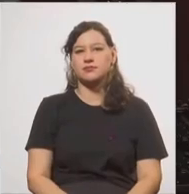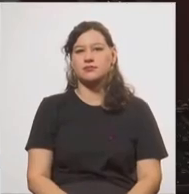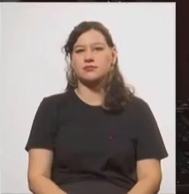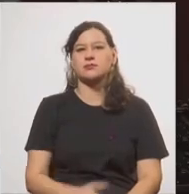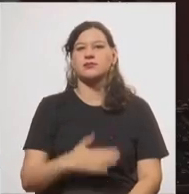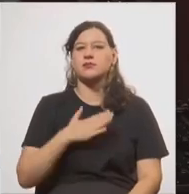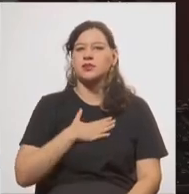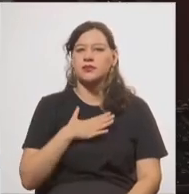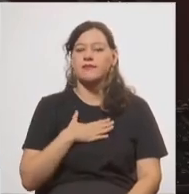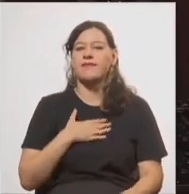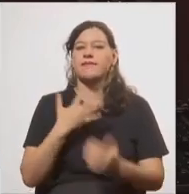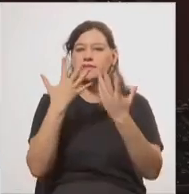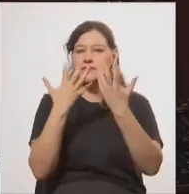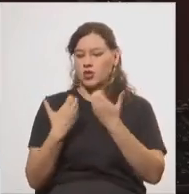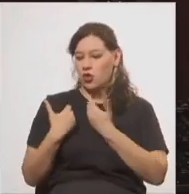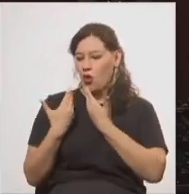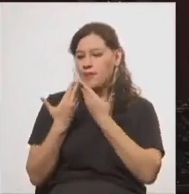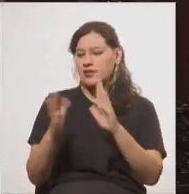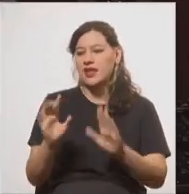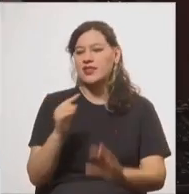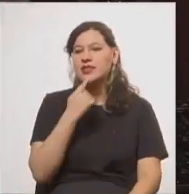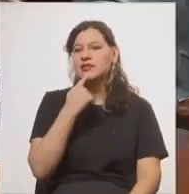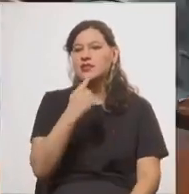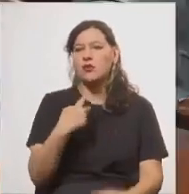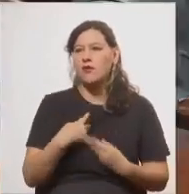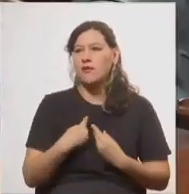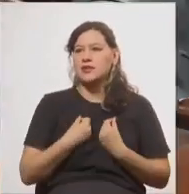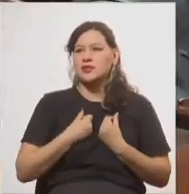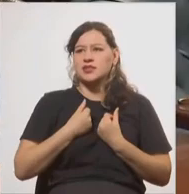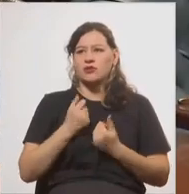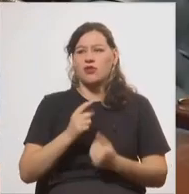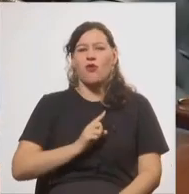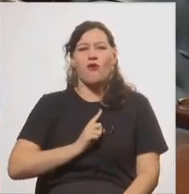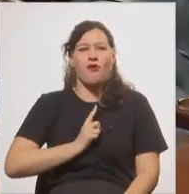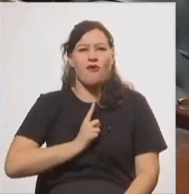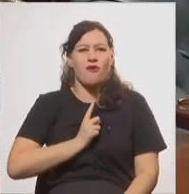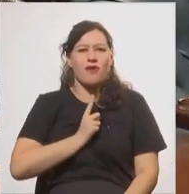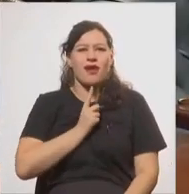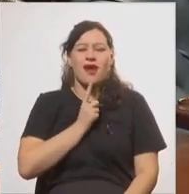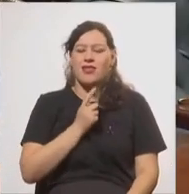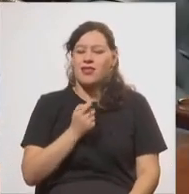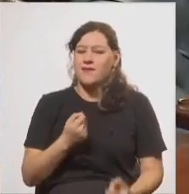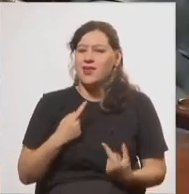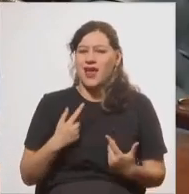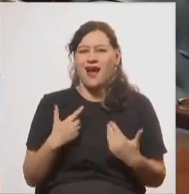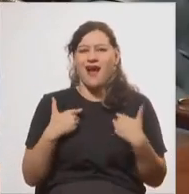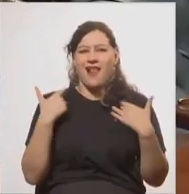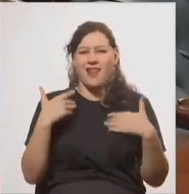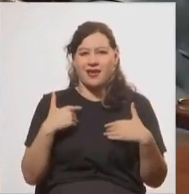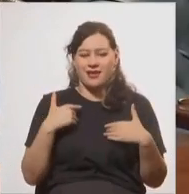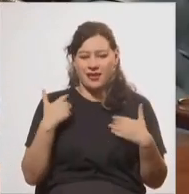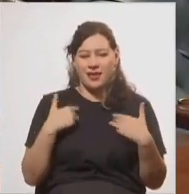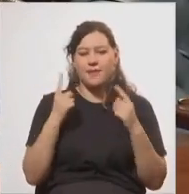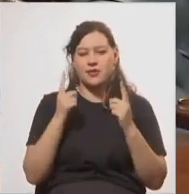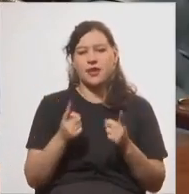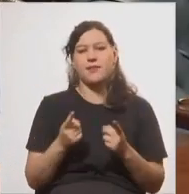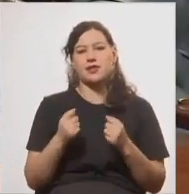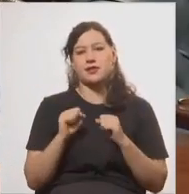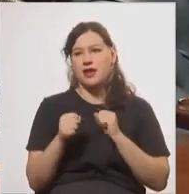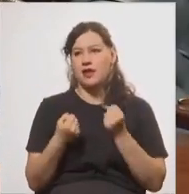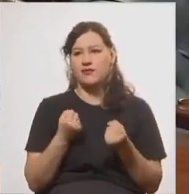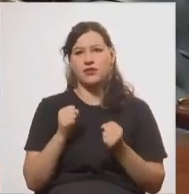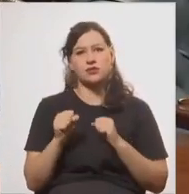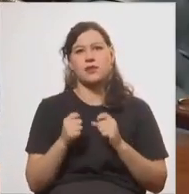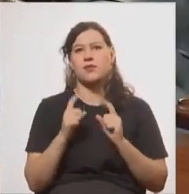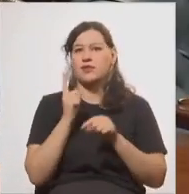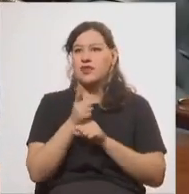Yo quiero comenzar diciendo que me siento muy honrada, con alegría, pero también nerviosa por tener